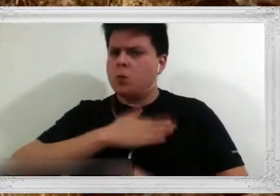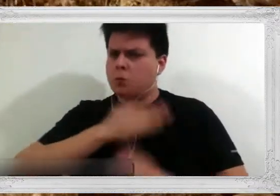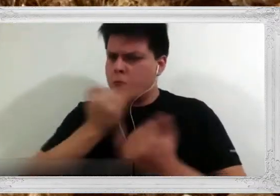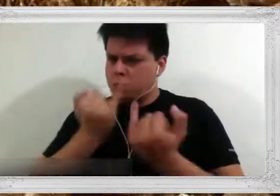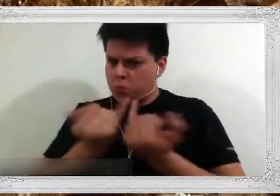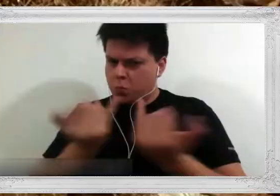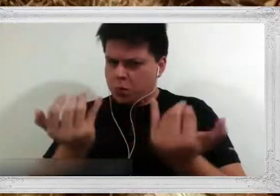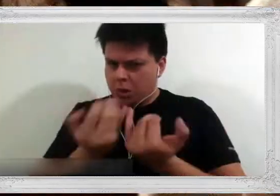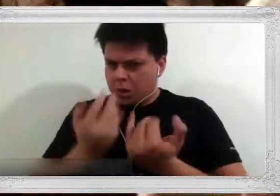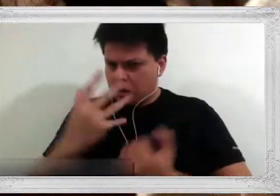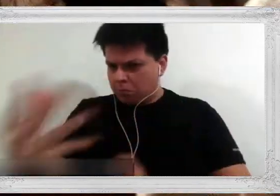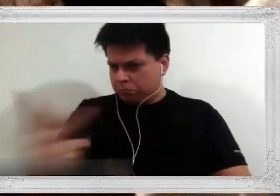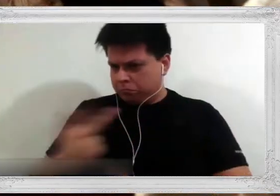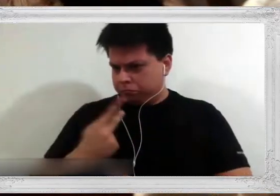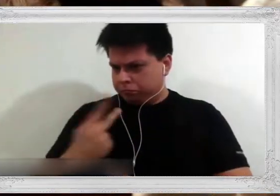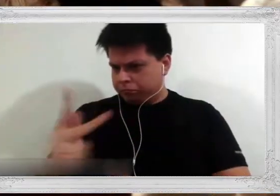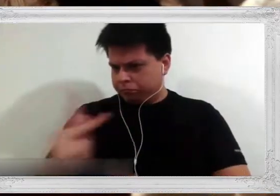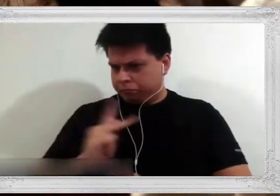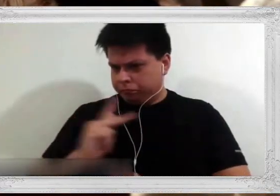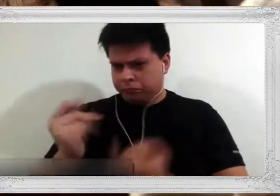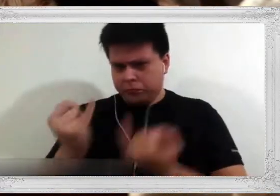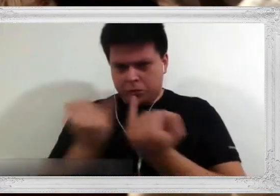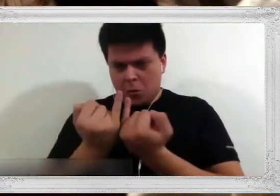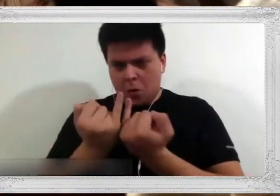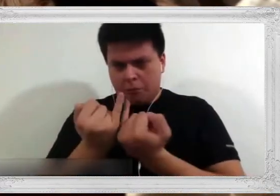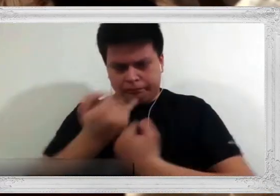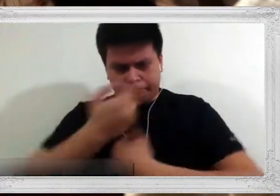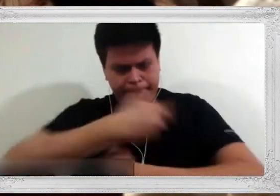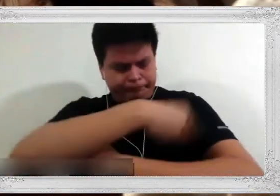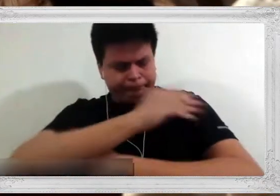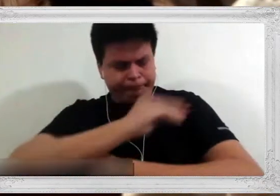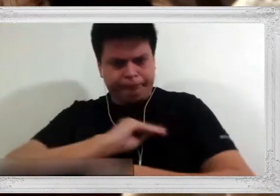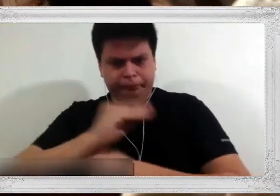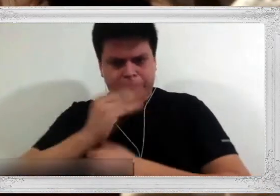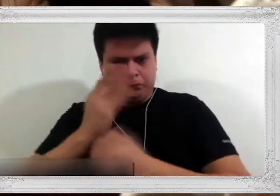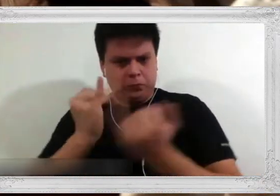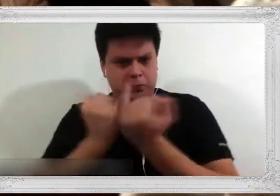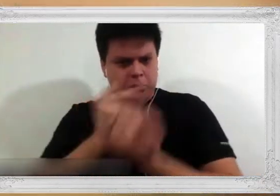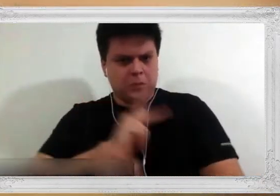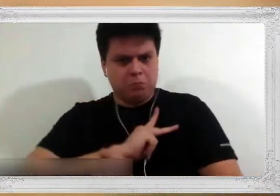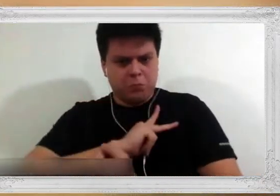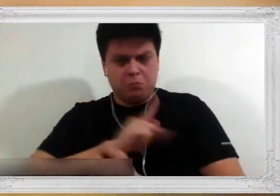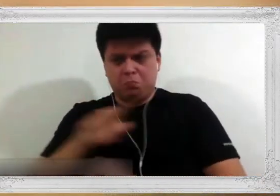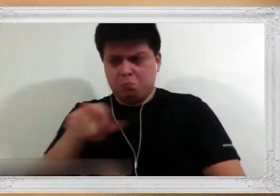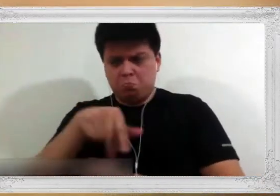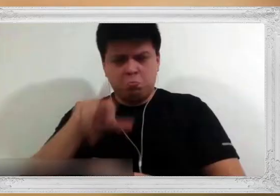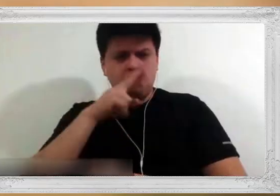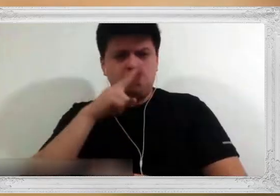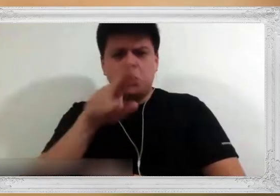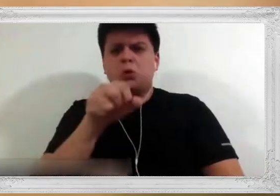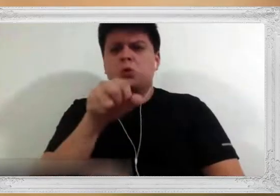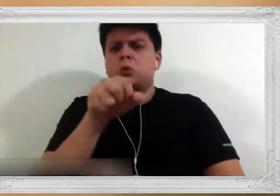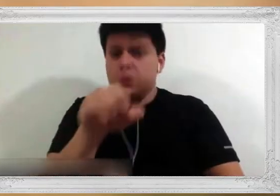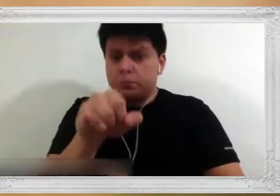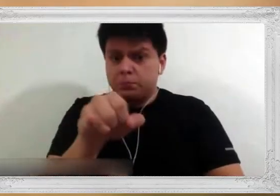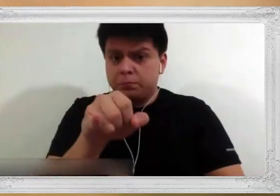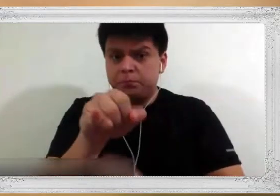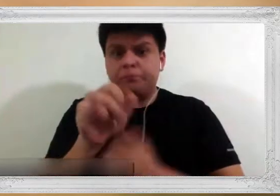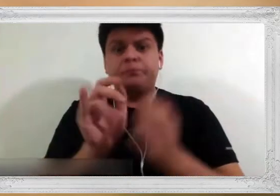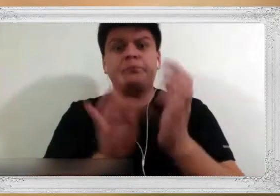bautismo con que seré bautizado? Le respondieron, Sí podemos. Y Jesús les dijo,